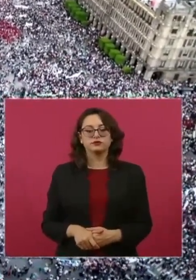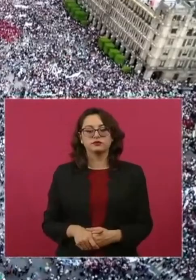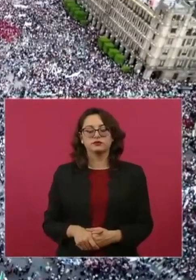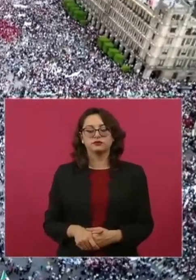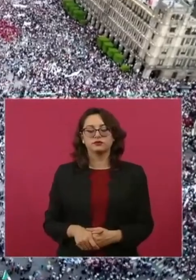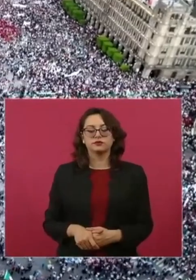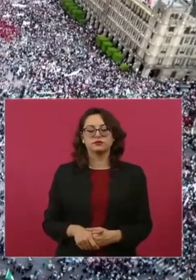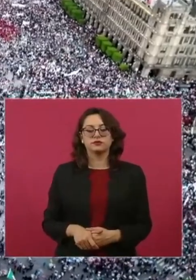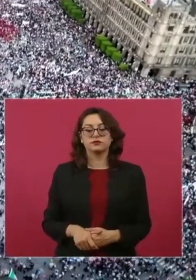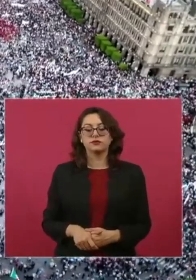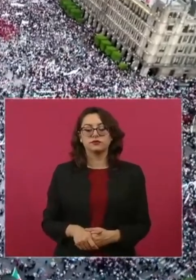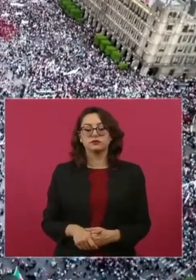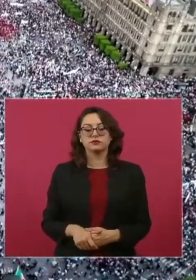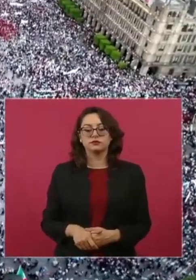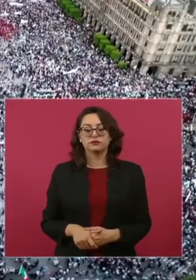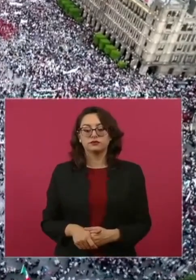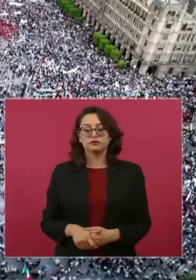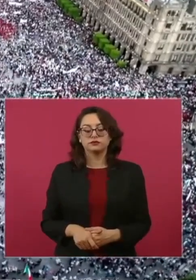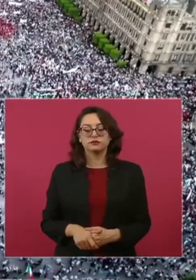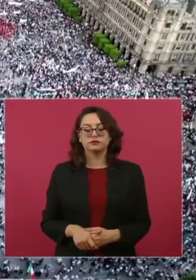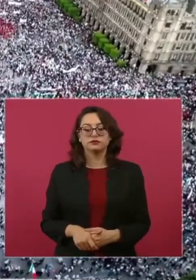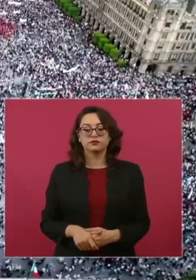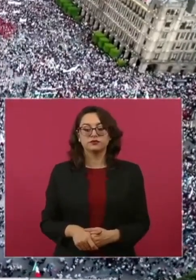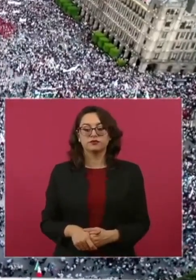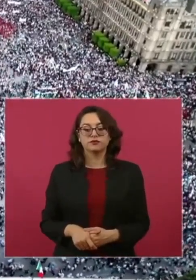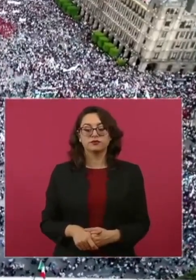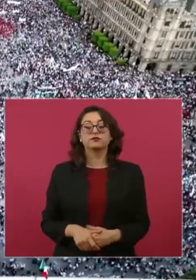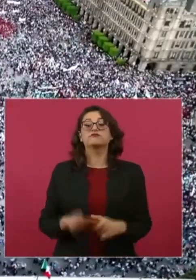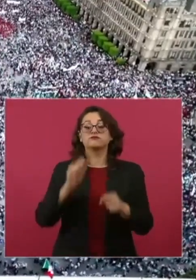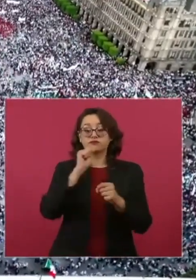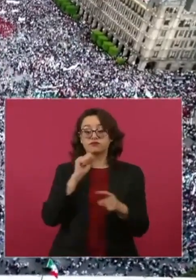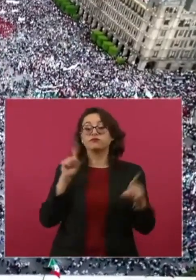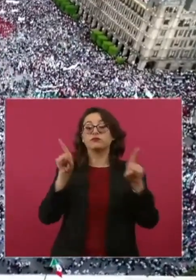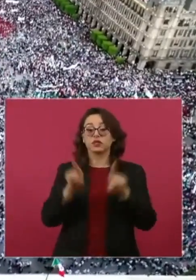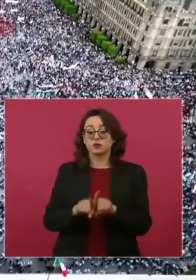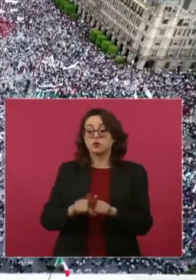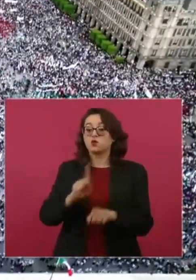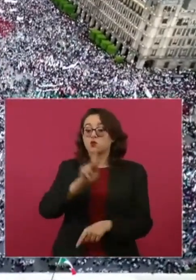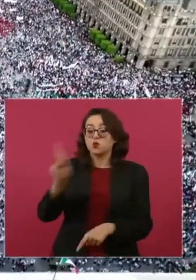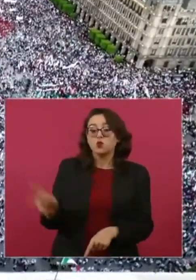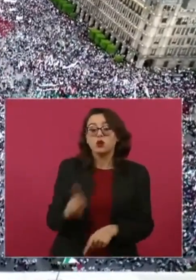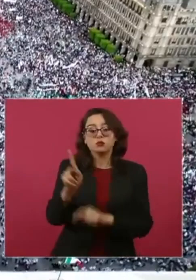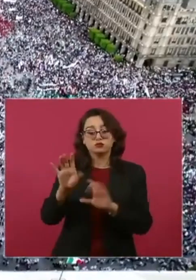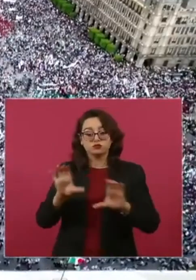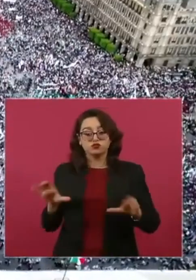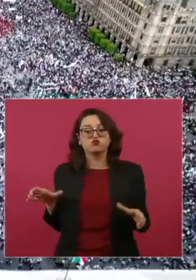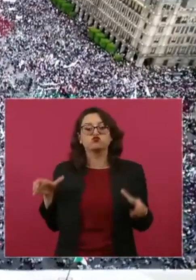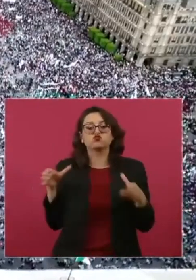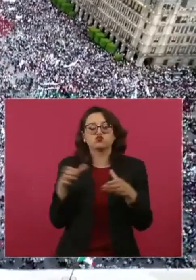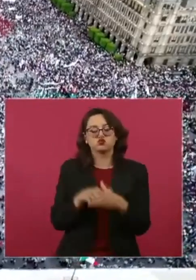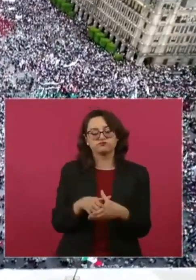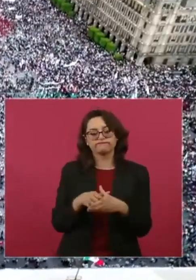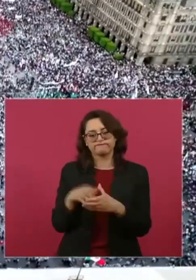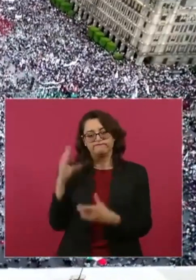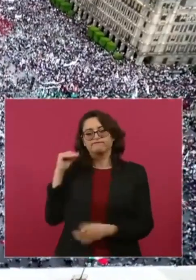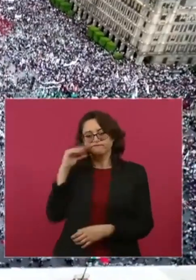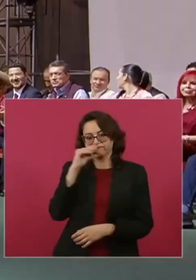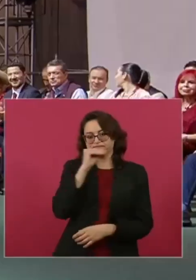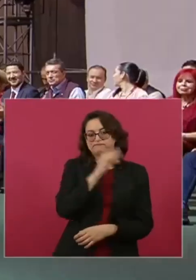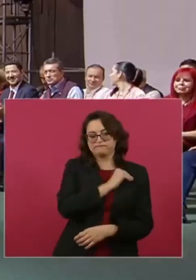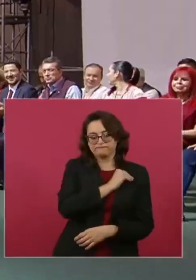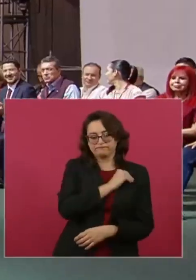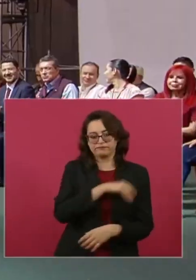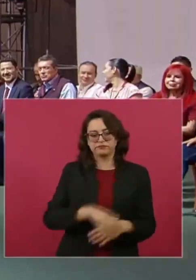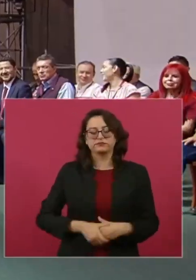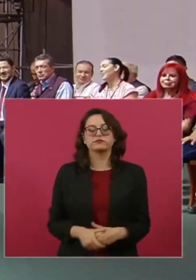los pueblos y comunidades afro-mexicanas. And also to the Afro-Mexican Seguimos community.